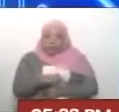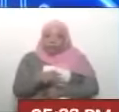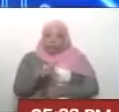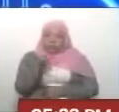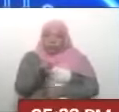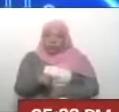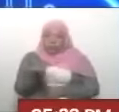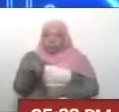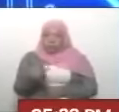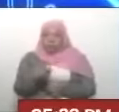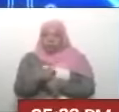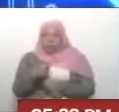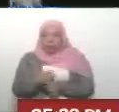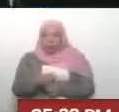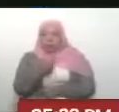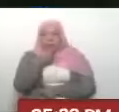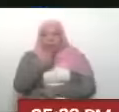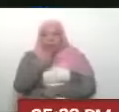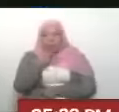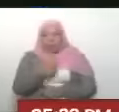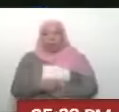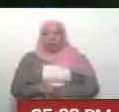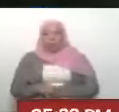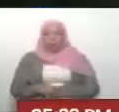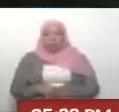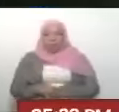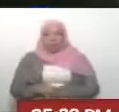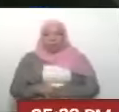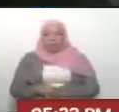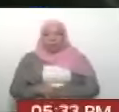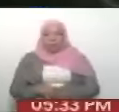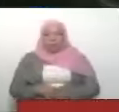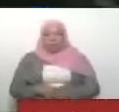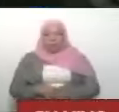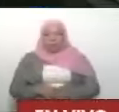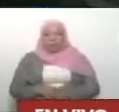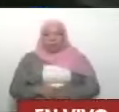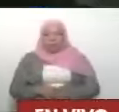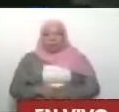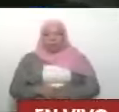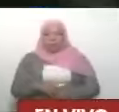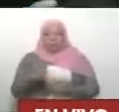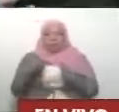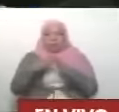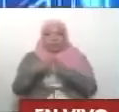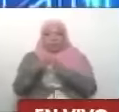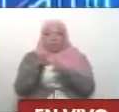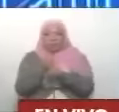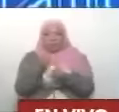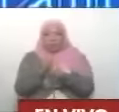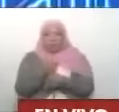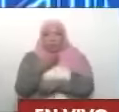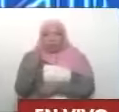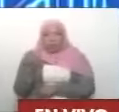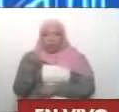vale. Y aquí tenemos también, Carlos, a un